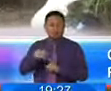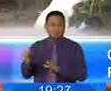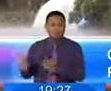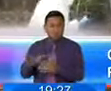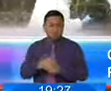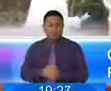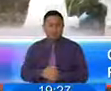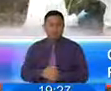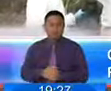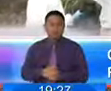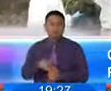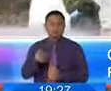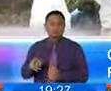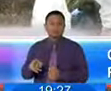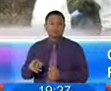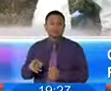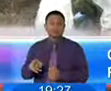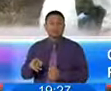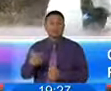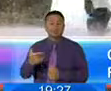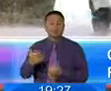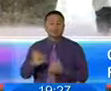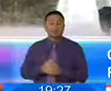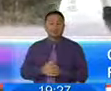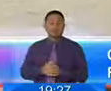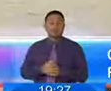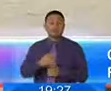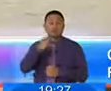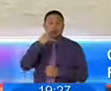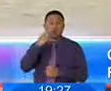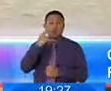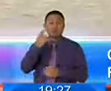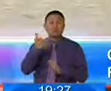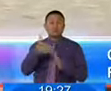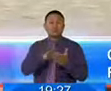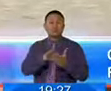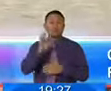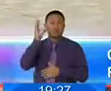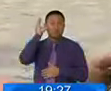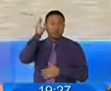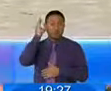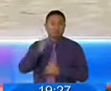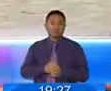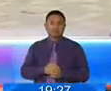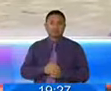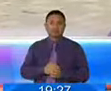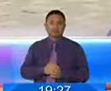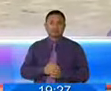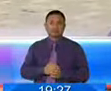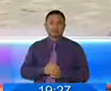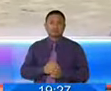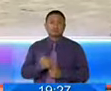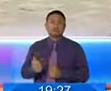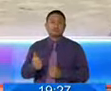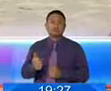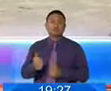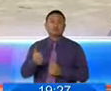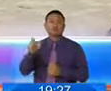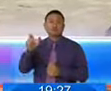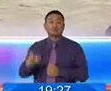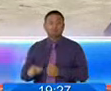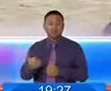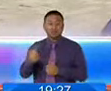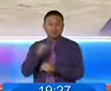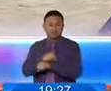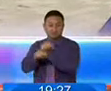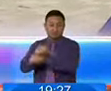muerte, convirtiéndose así en otro caso de femicidio. Estaría vinculada sentimentalmente la persona prendida